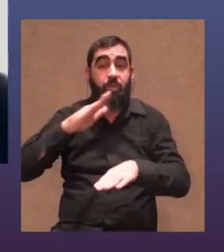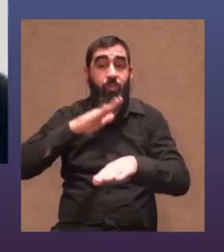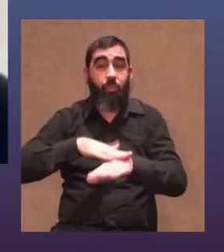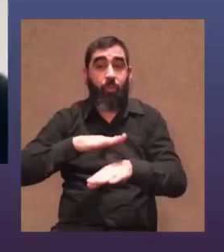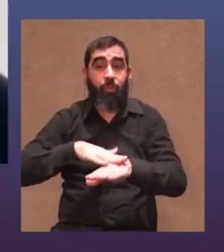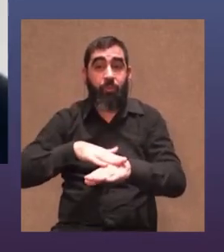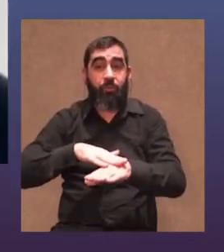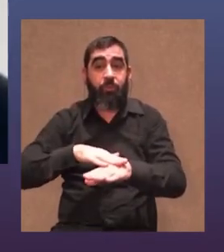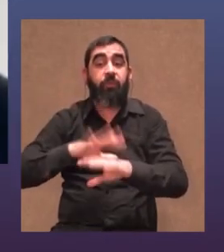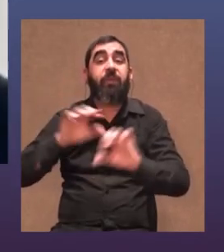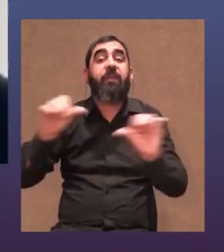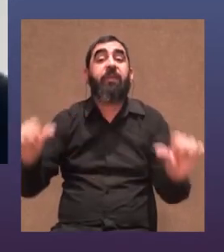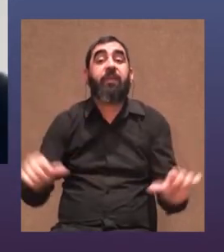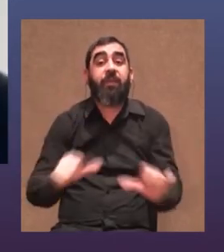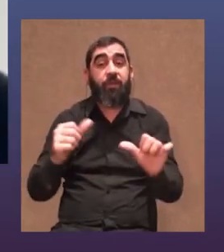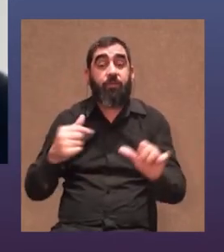enfilar,